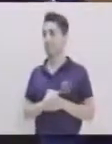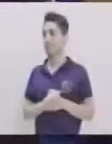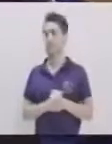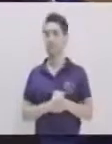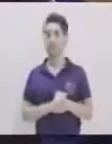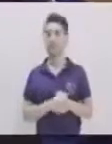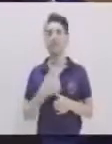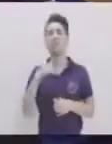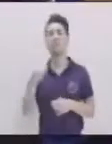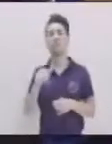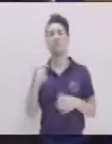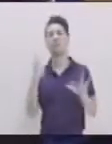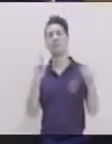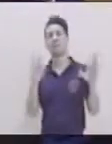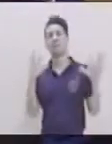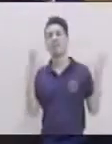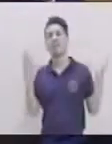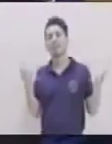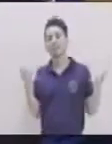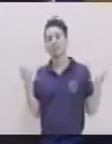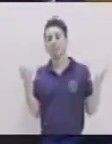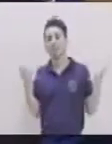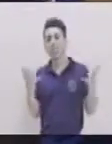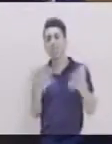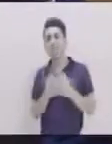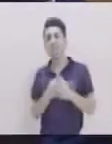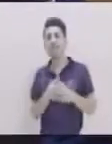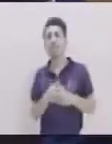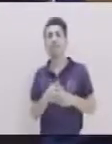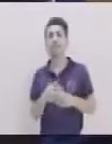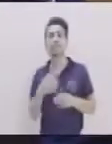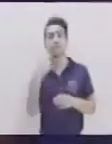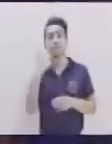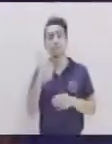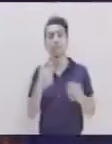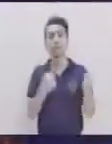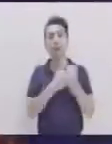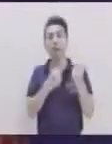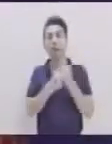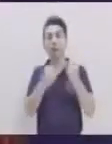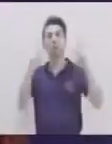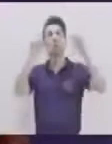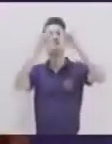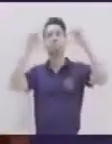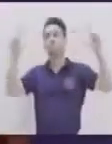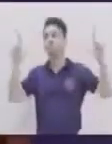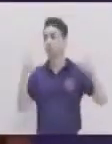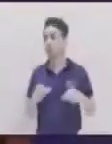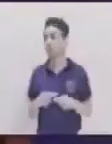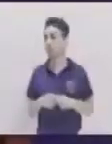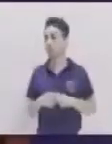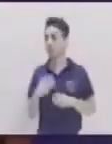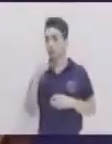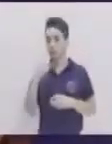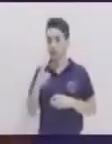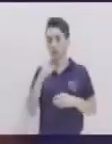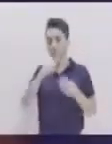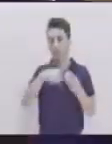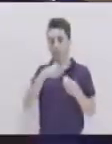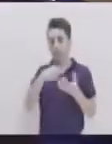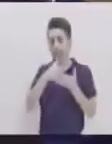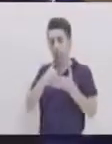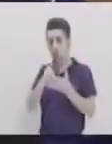Hoy vamos a hablar sobre el cariño que nosotros nos demostramos a nuestra familia. Cuéntame, ¿tú cómo le demuestras cariño a tu